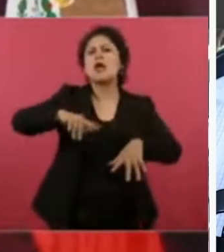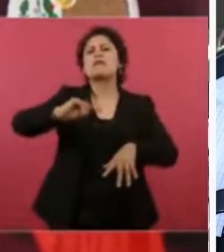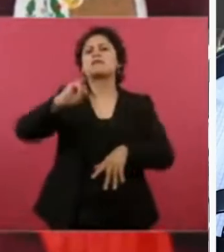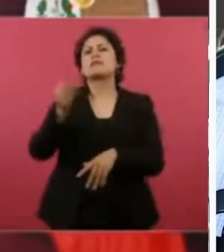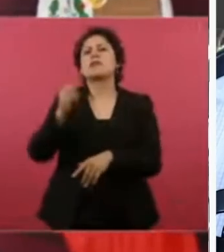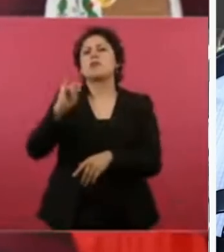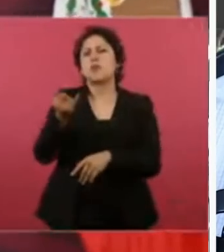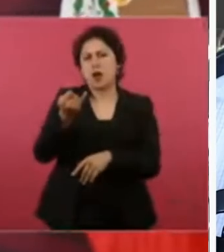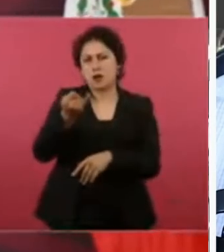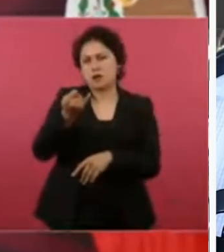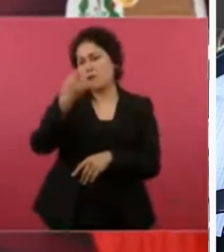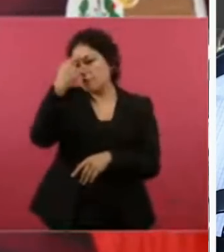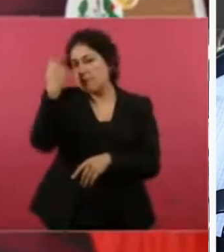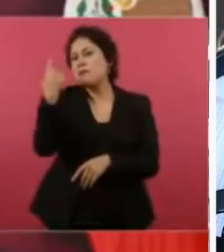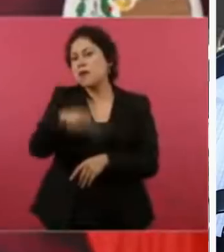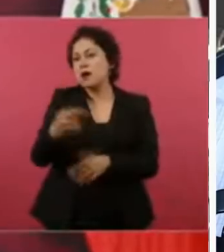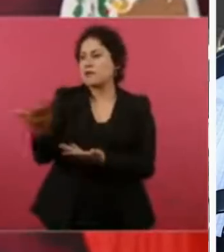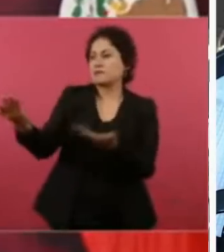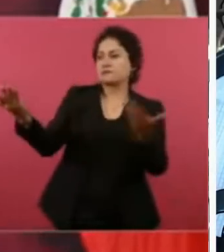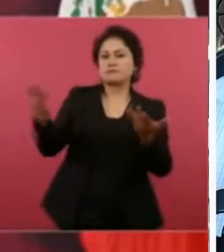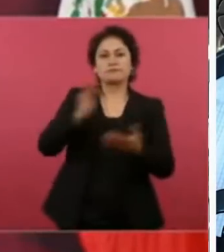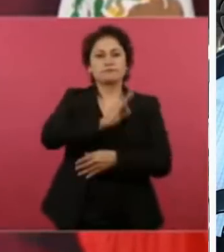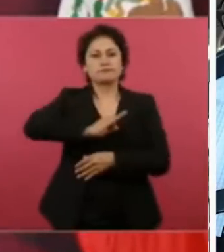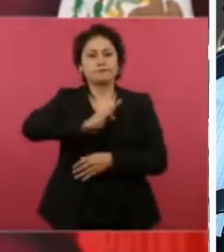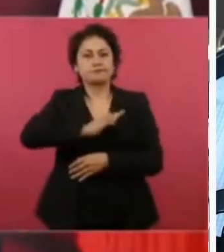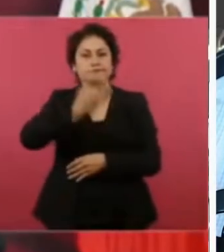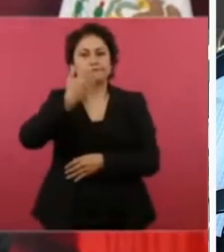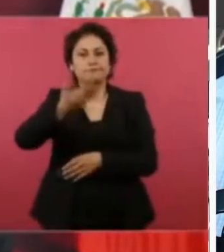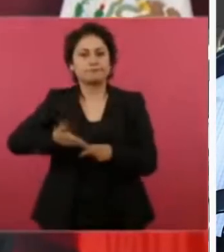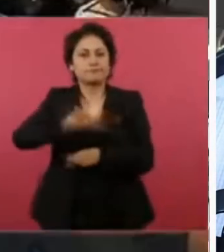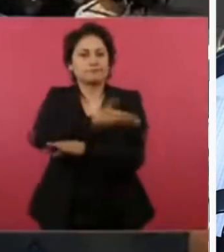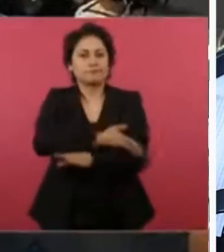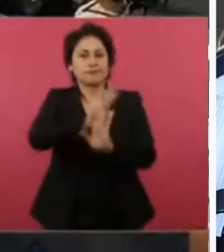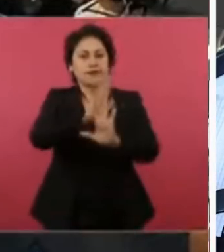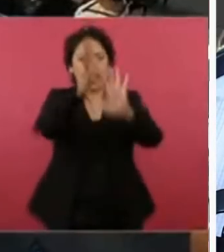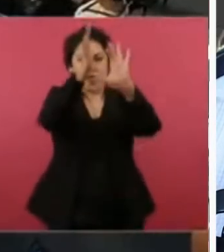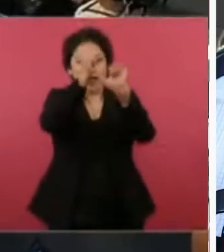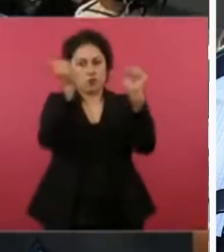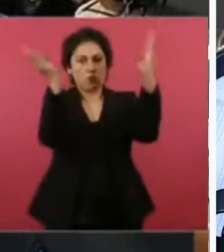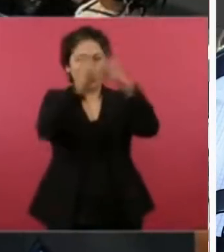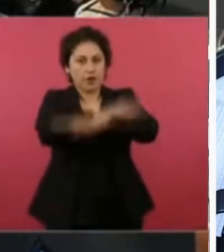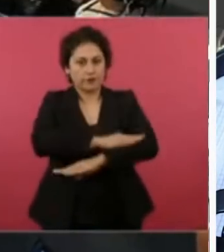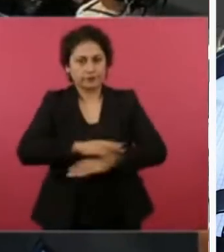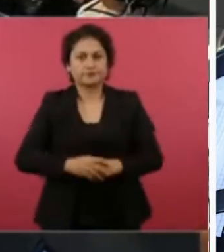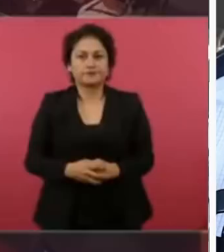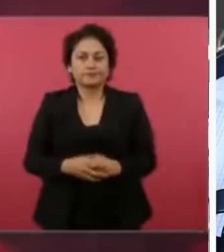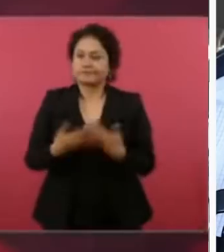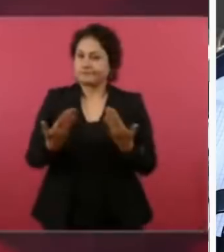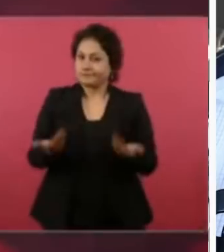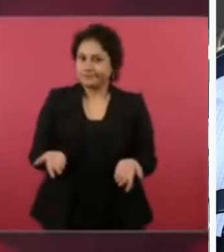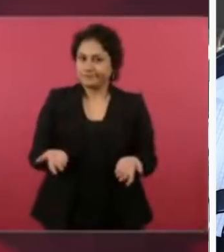para celebrar de que se haya conseguido un acuerdo.